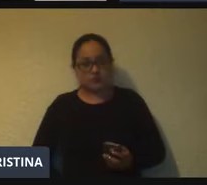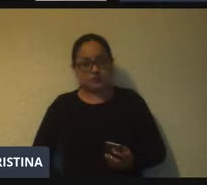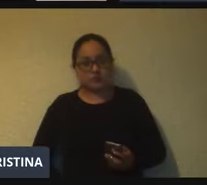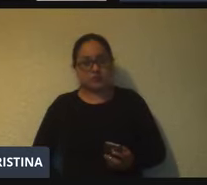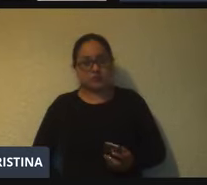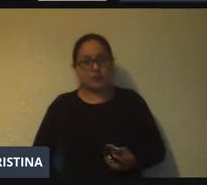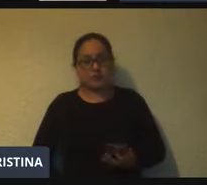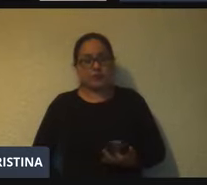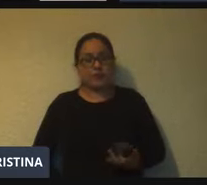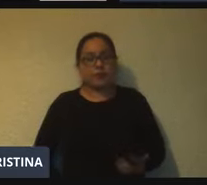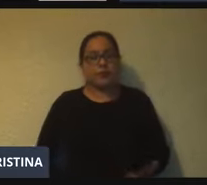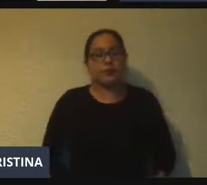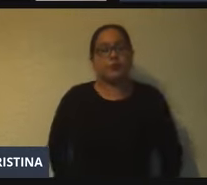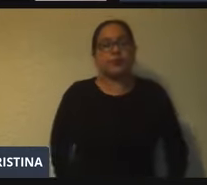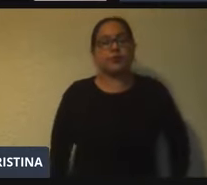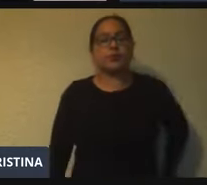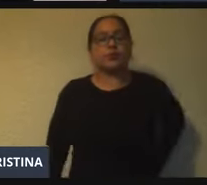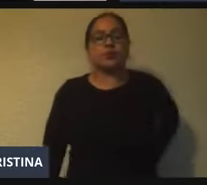que,